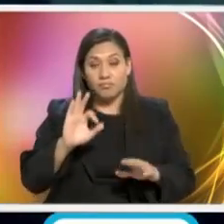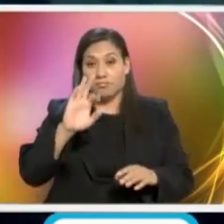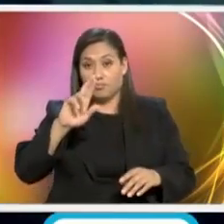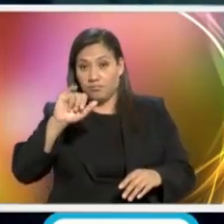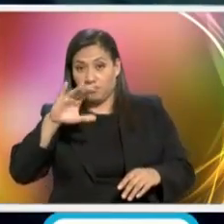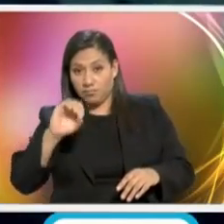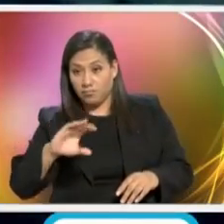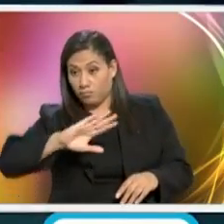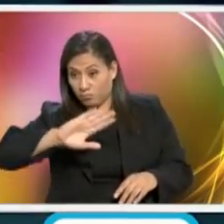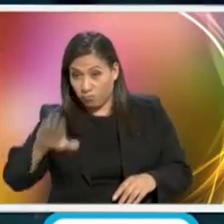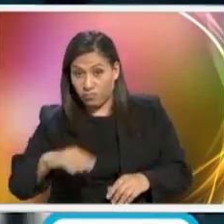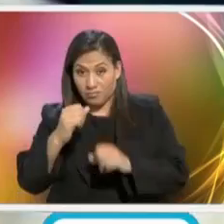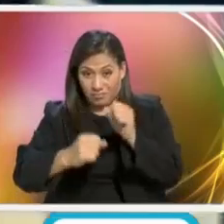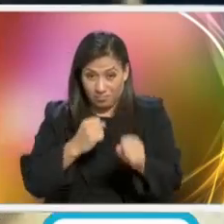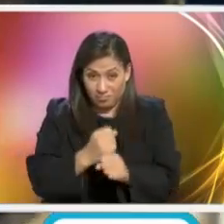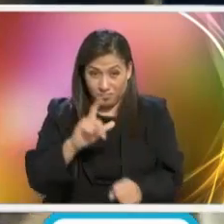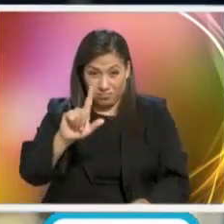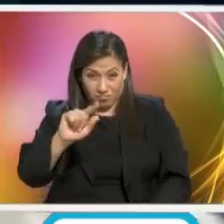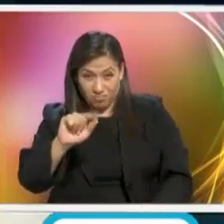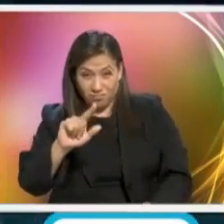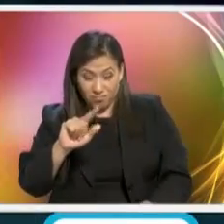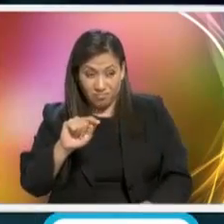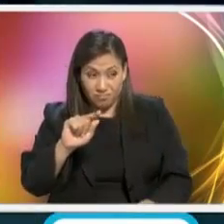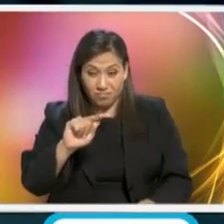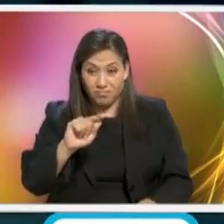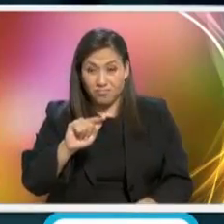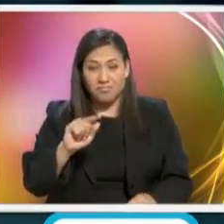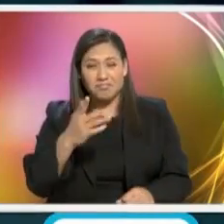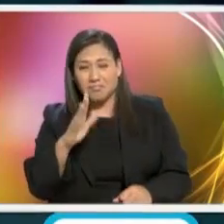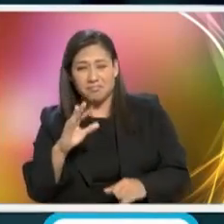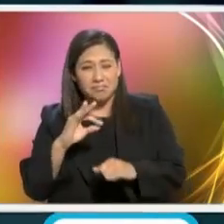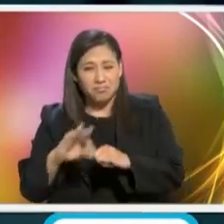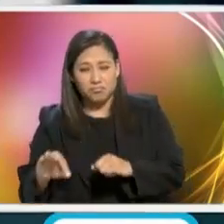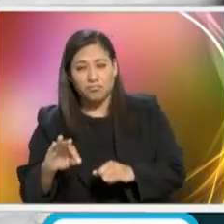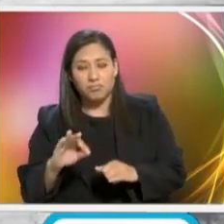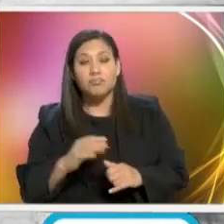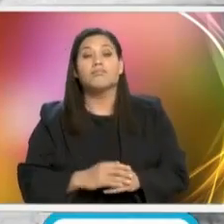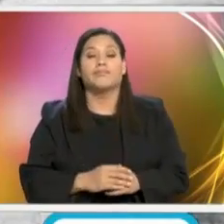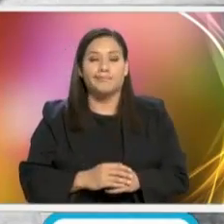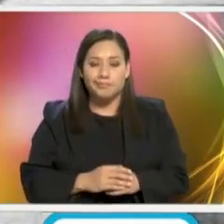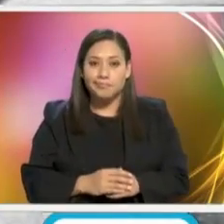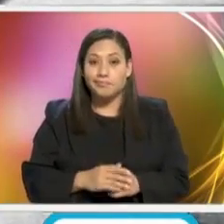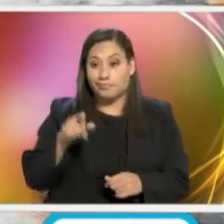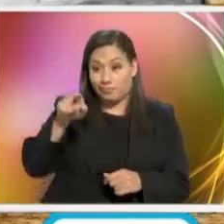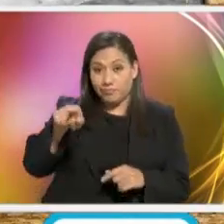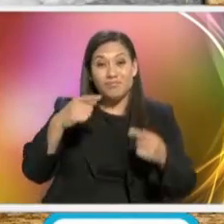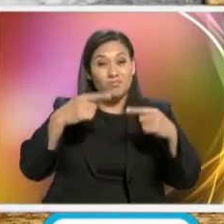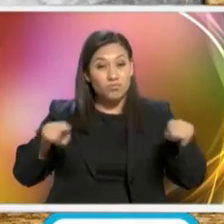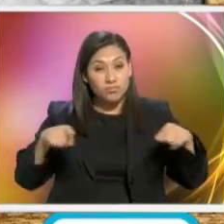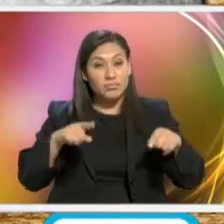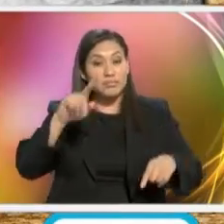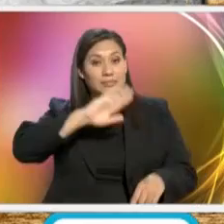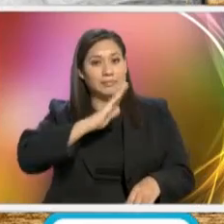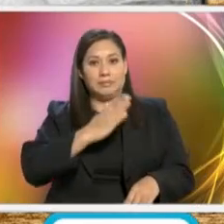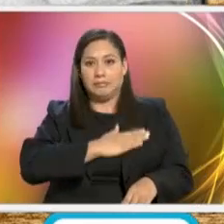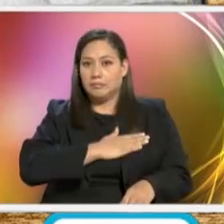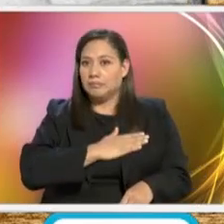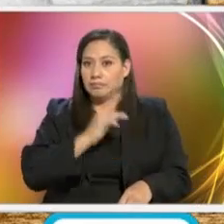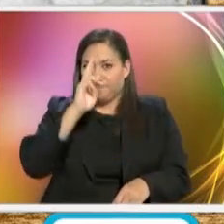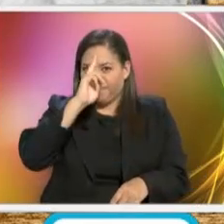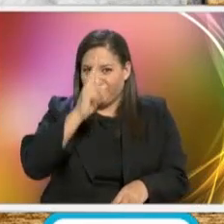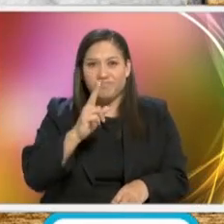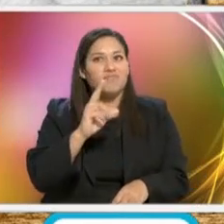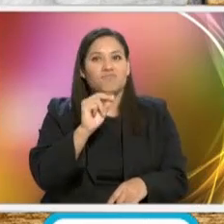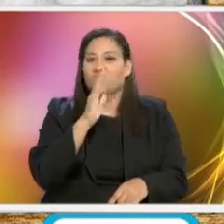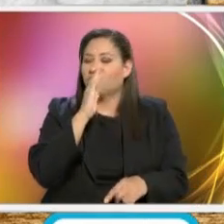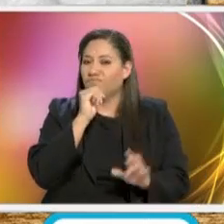años 70, sí, son los 70, ¿verdad, don Juan? Me parece. Finales. Pues la música en España estaba muy limitada, ¿no? El